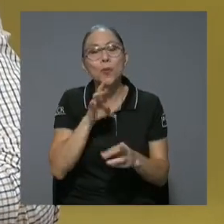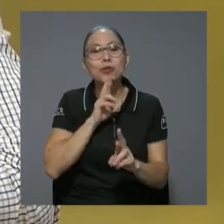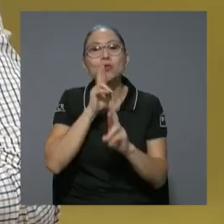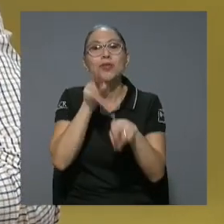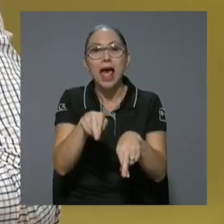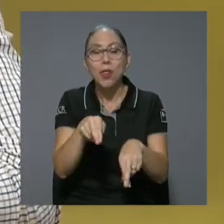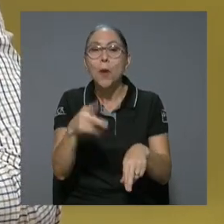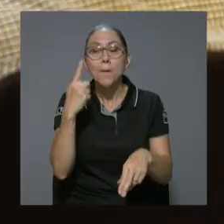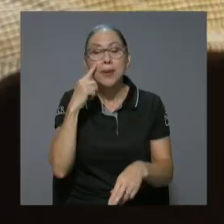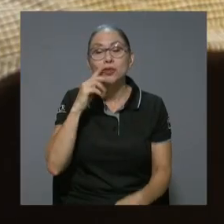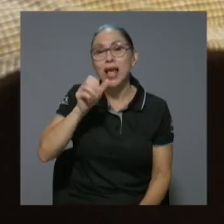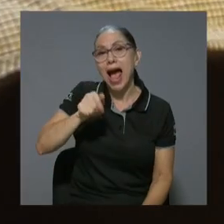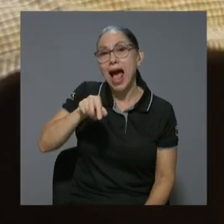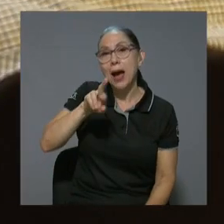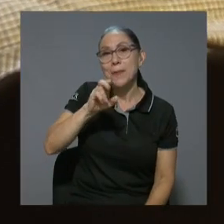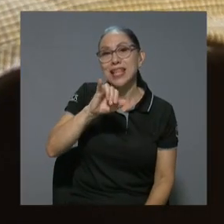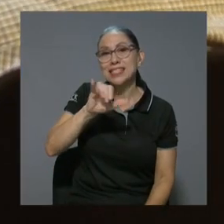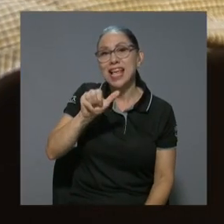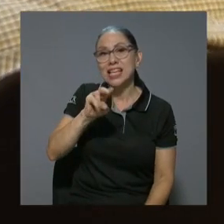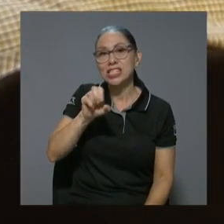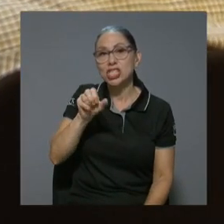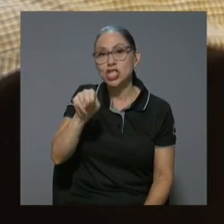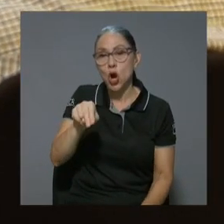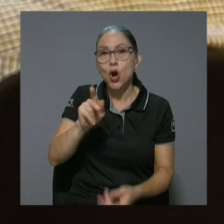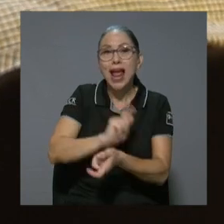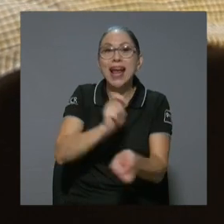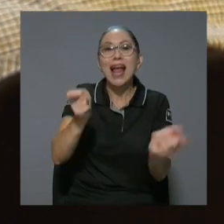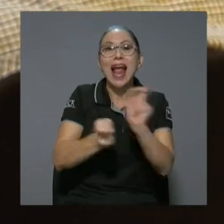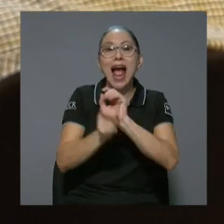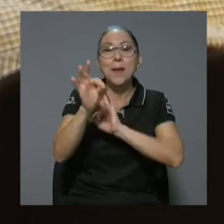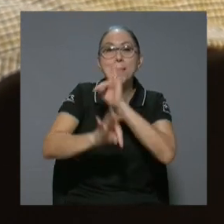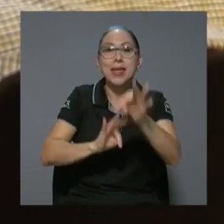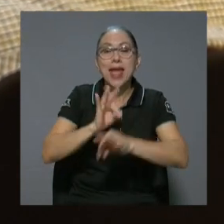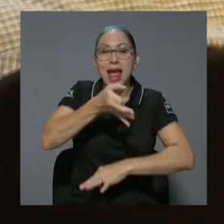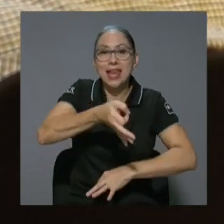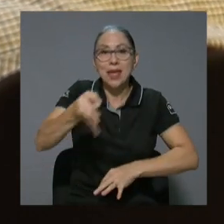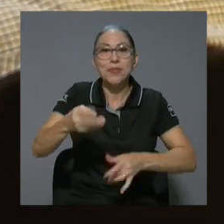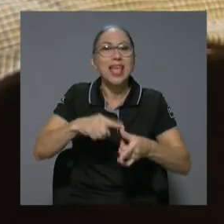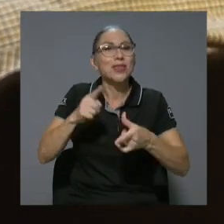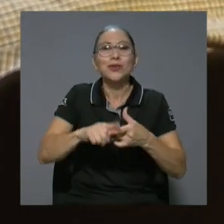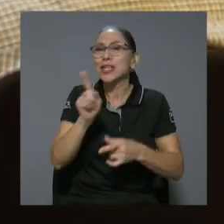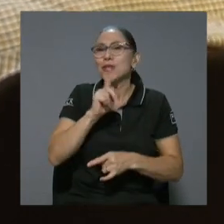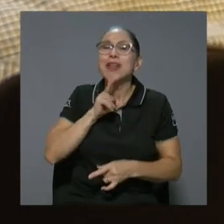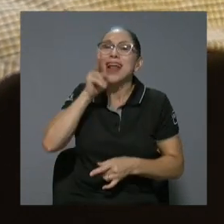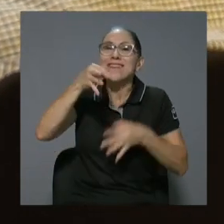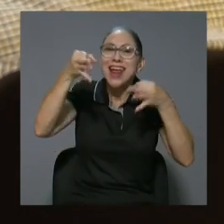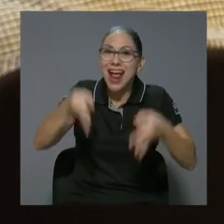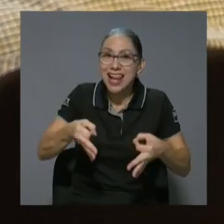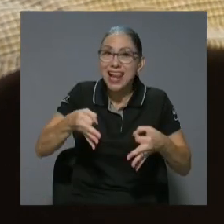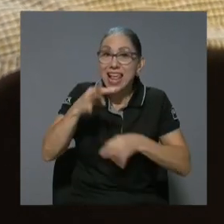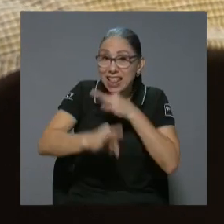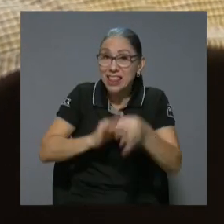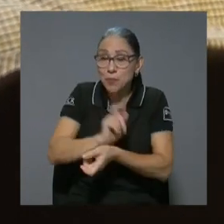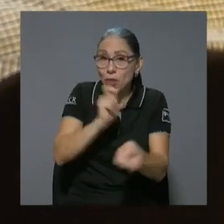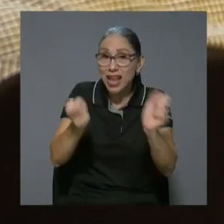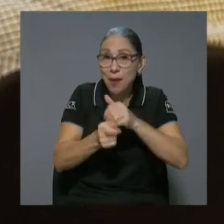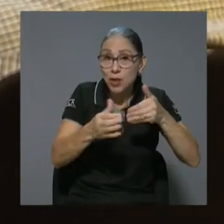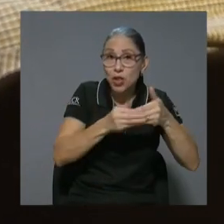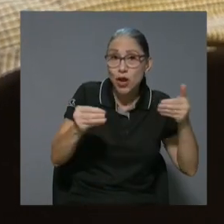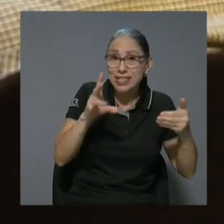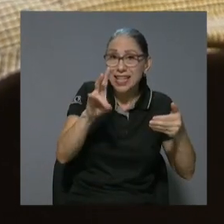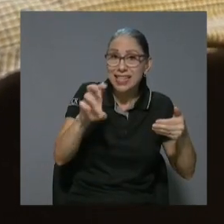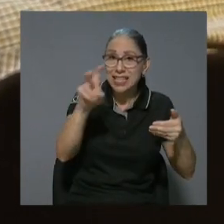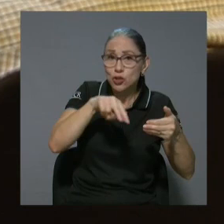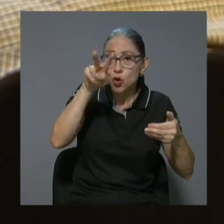un poco desde mi punto de vista, era irreal pensar que el tipo de cambio 700 era un tipo de cambio de equilibrio, y me parece